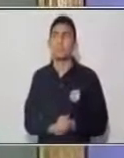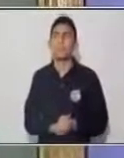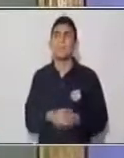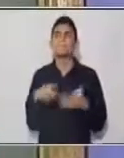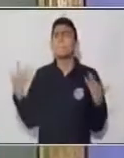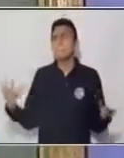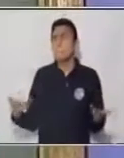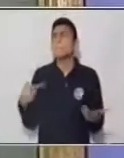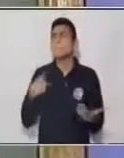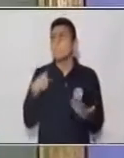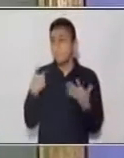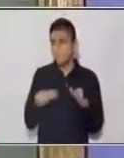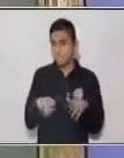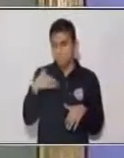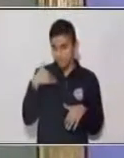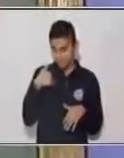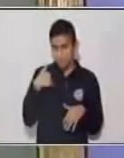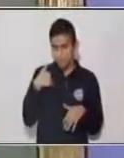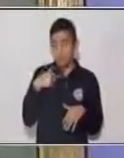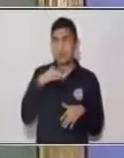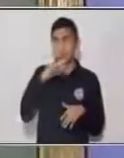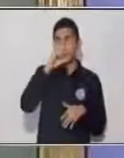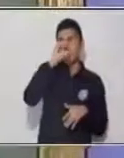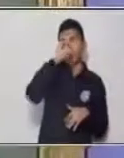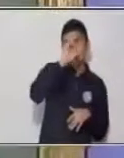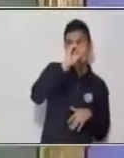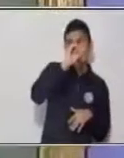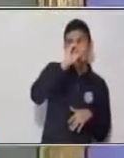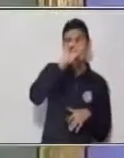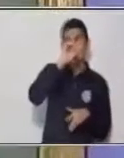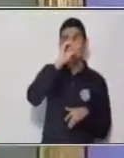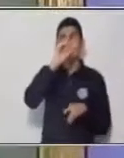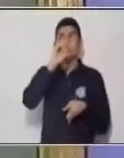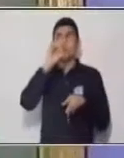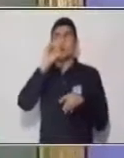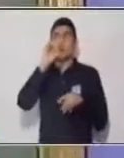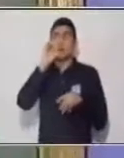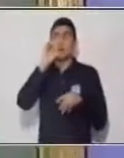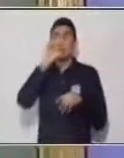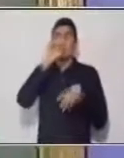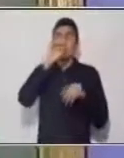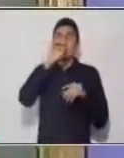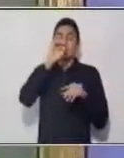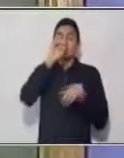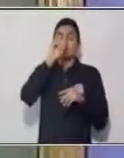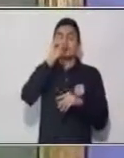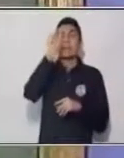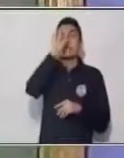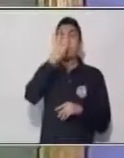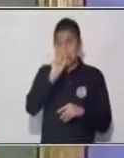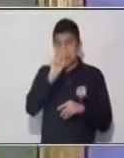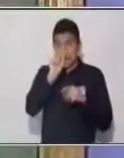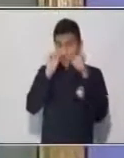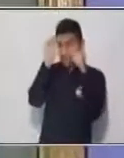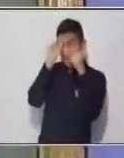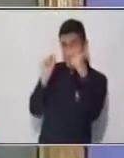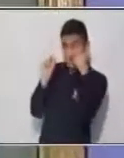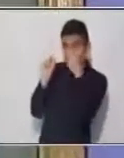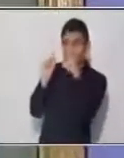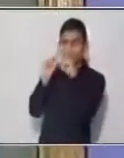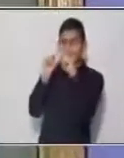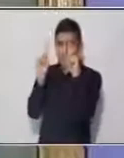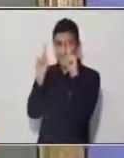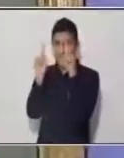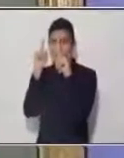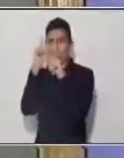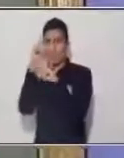Entonces yo voy a tener 0, la integral del diferencial